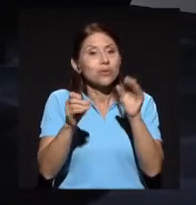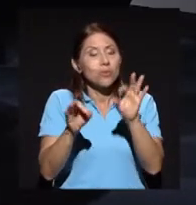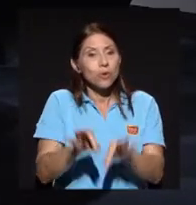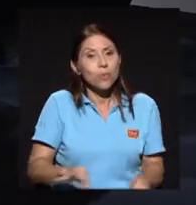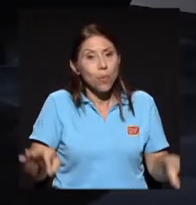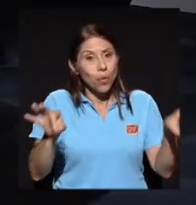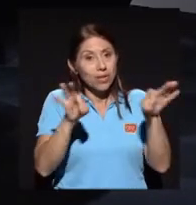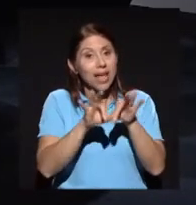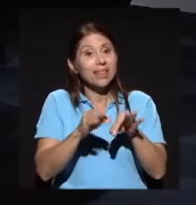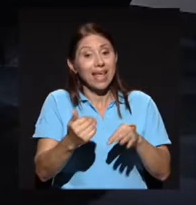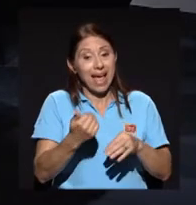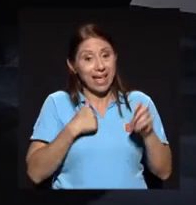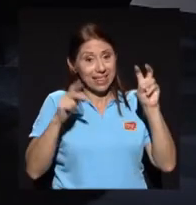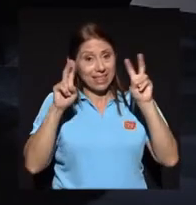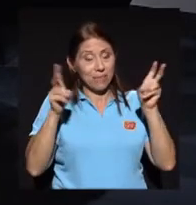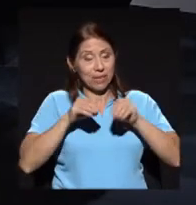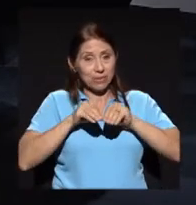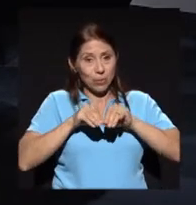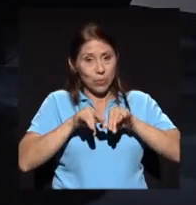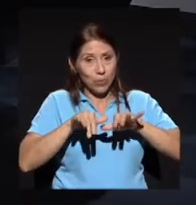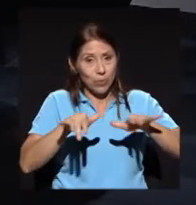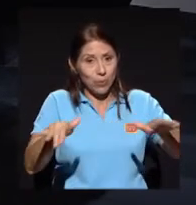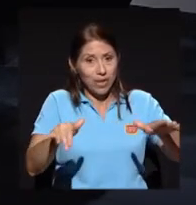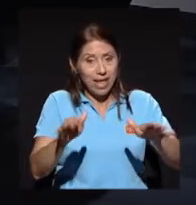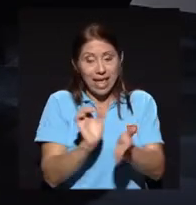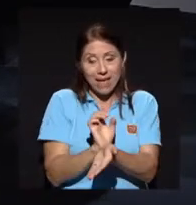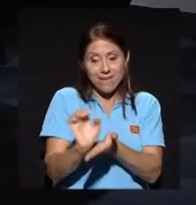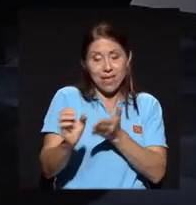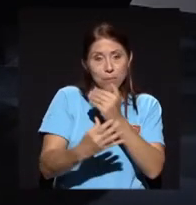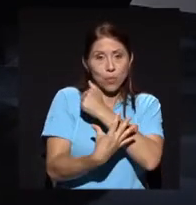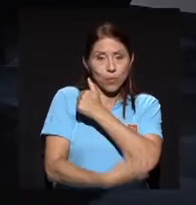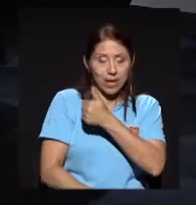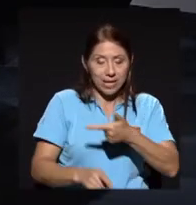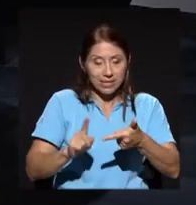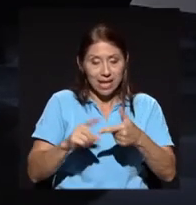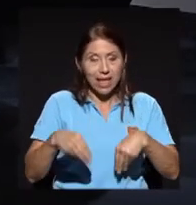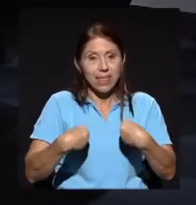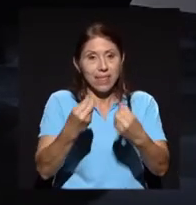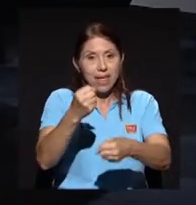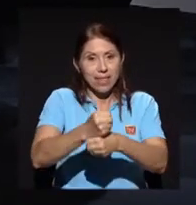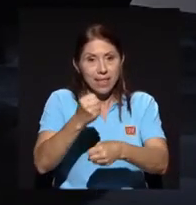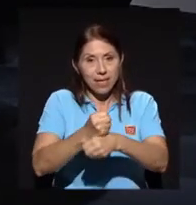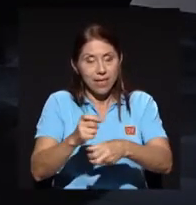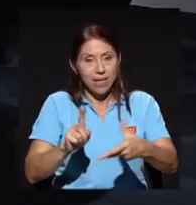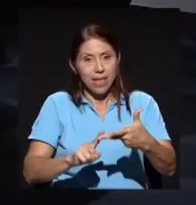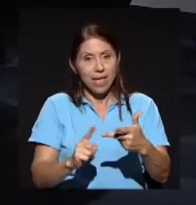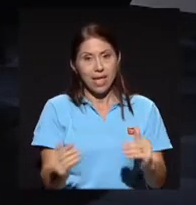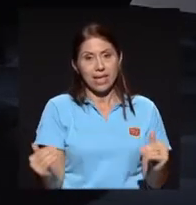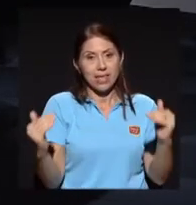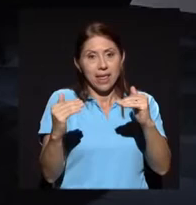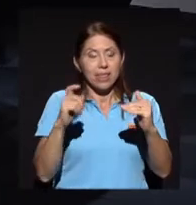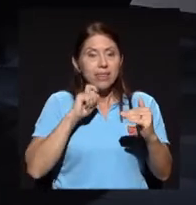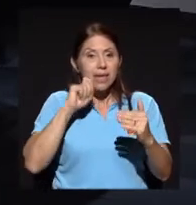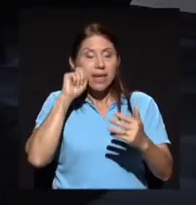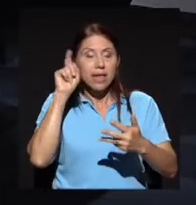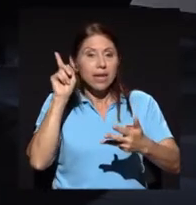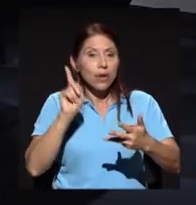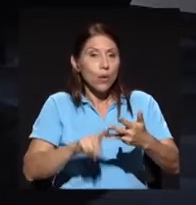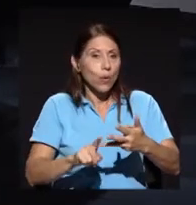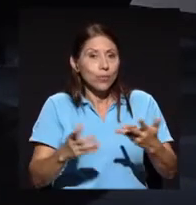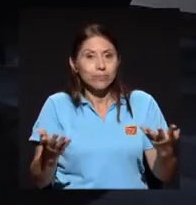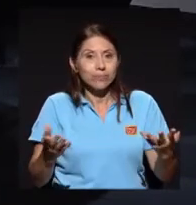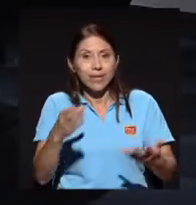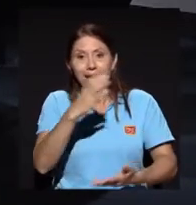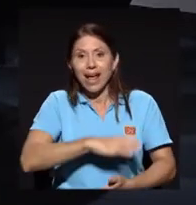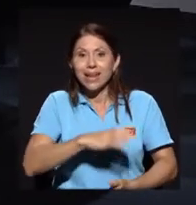acuerdos transversales de combate a la pobreza de generación de empleo de equidad de género de voy a decir